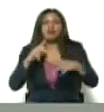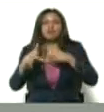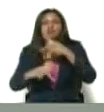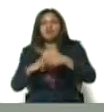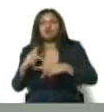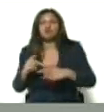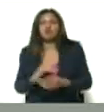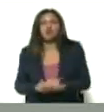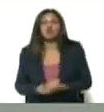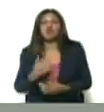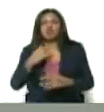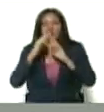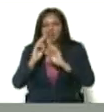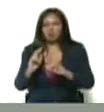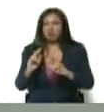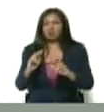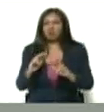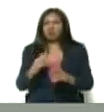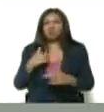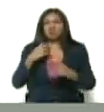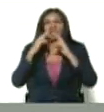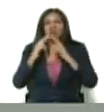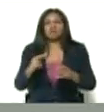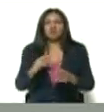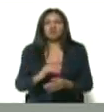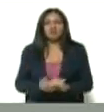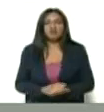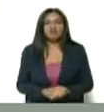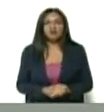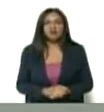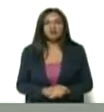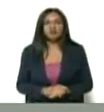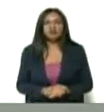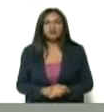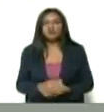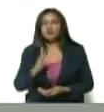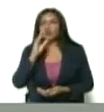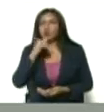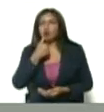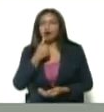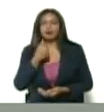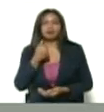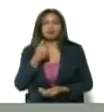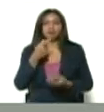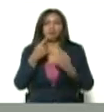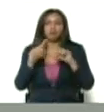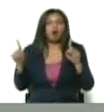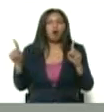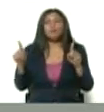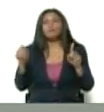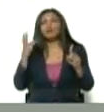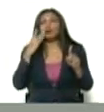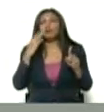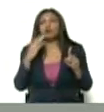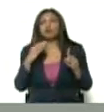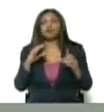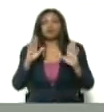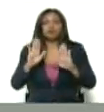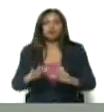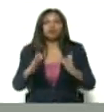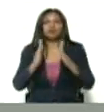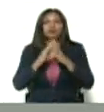Te la contesto. Te la contesto. No hay contradicción entre cuarentena